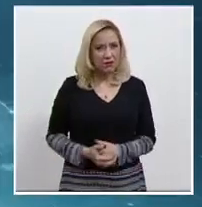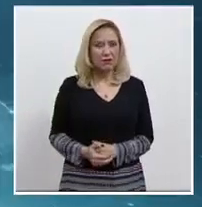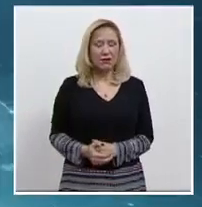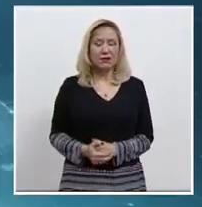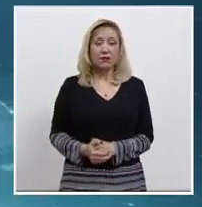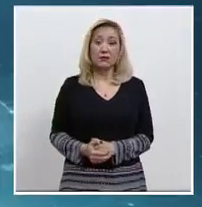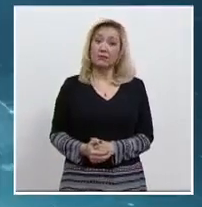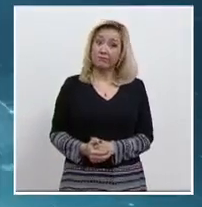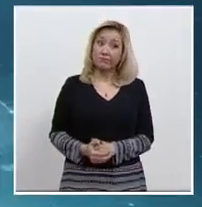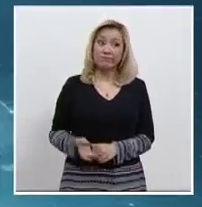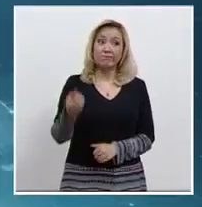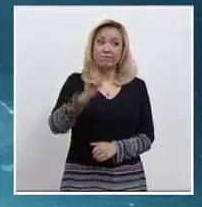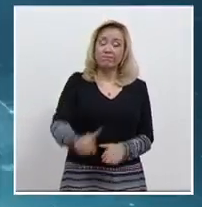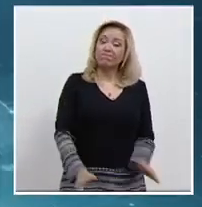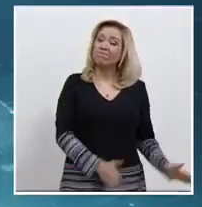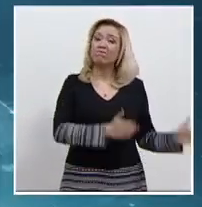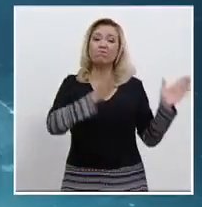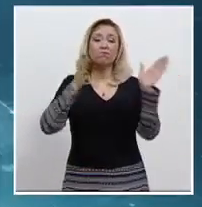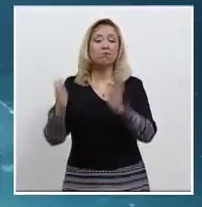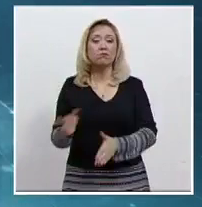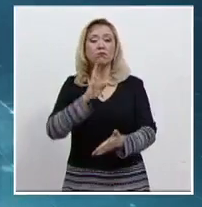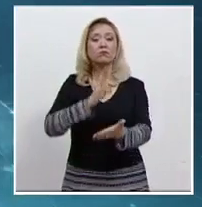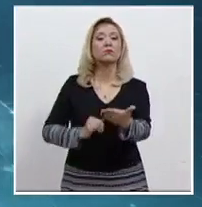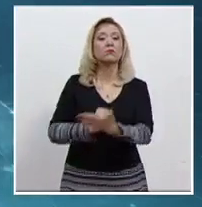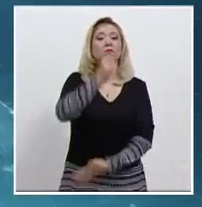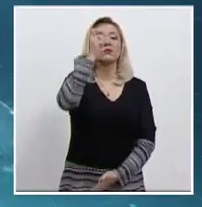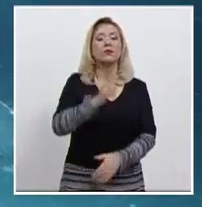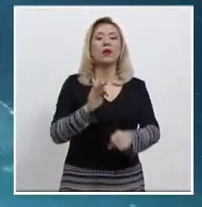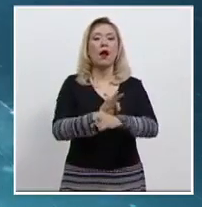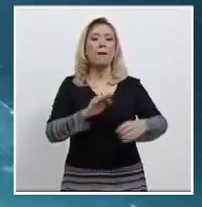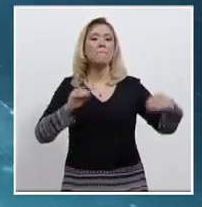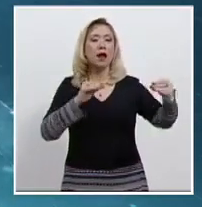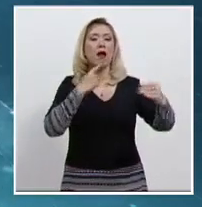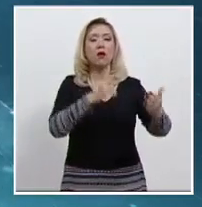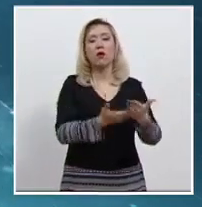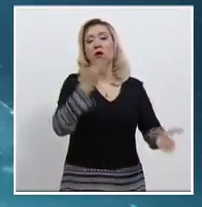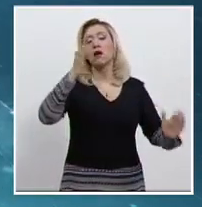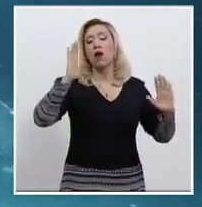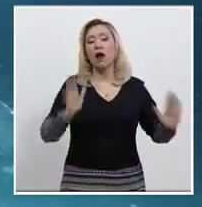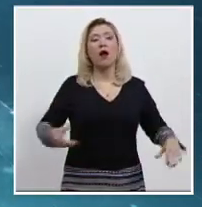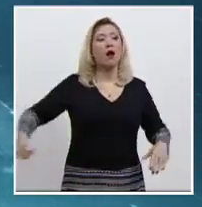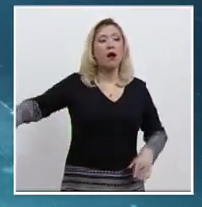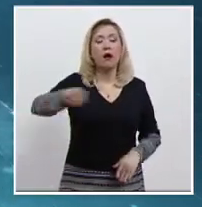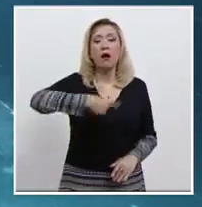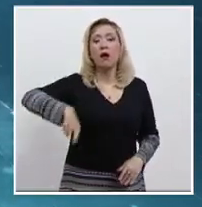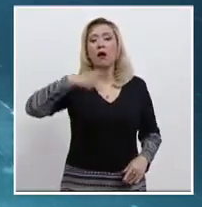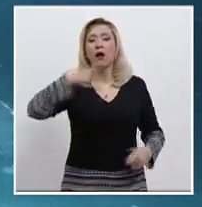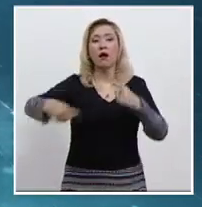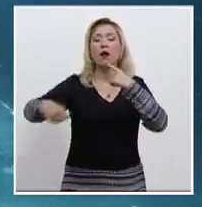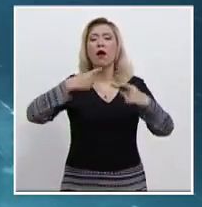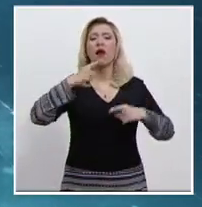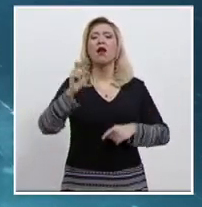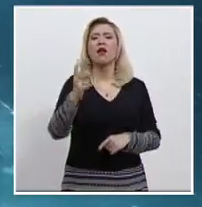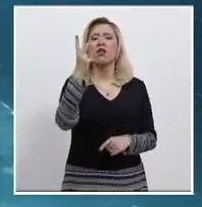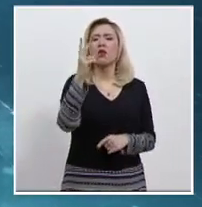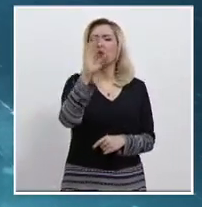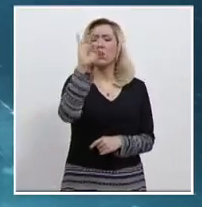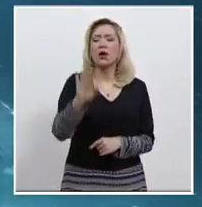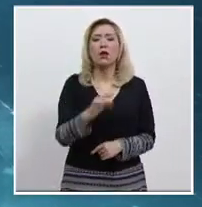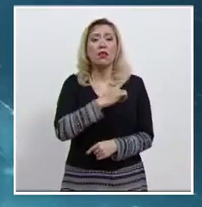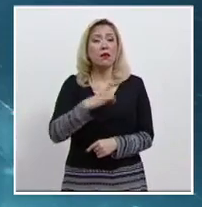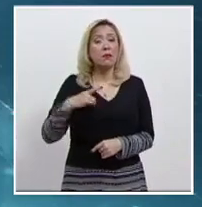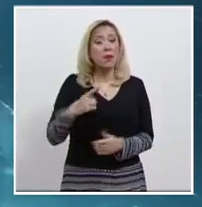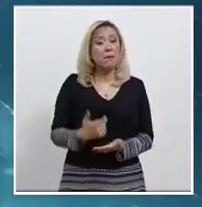Ordenan aplazar el dictado de resolución en los amparos en los que se impugna el aprovechamiento de 2% que deben pagar